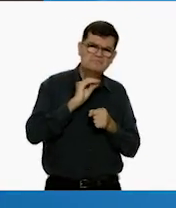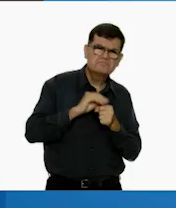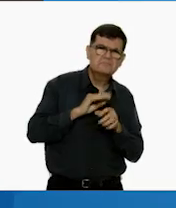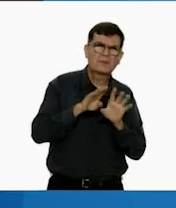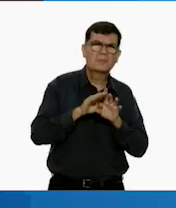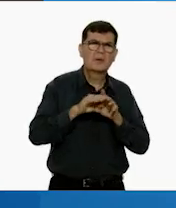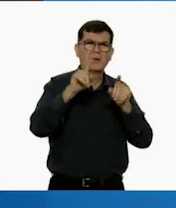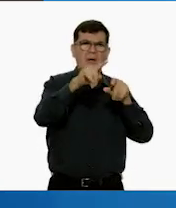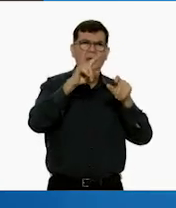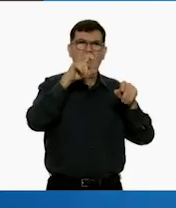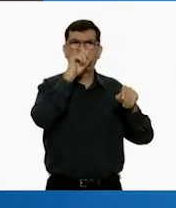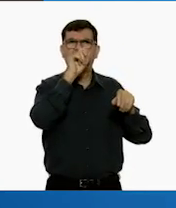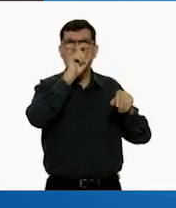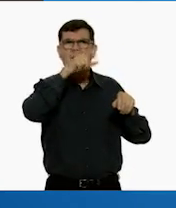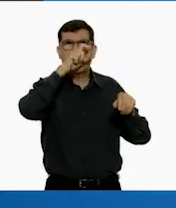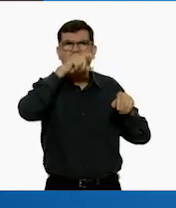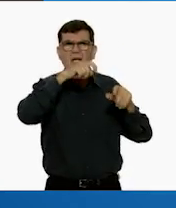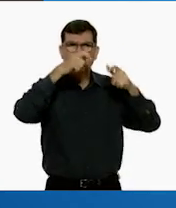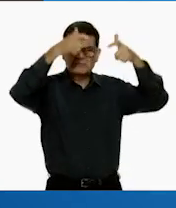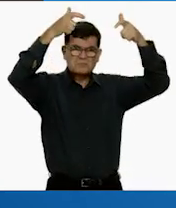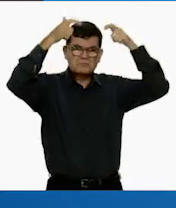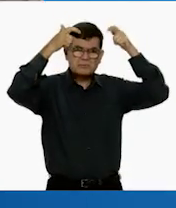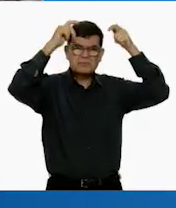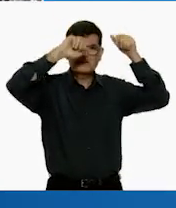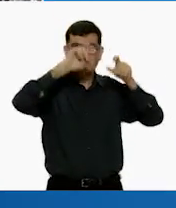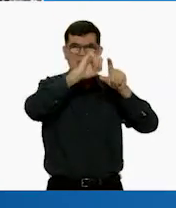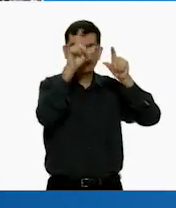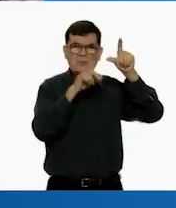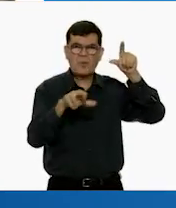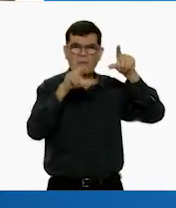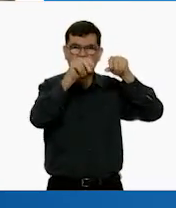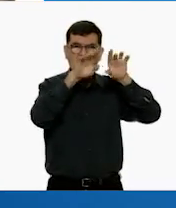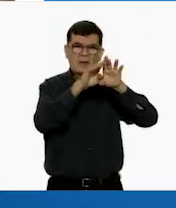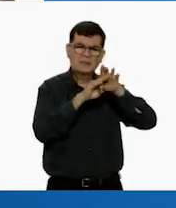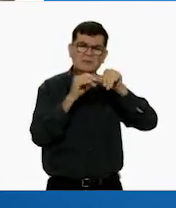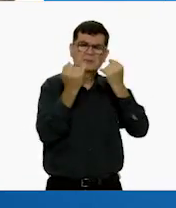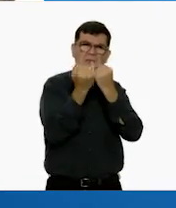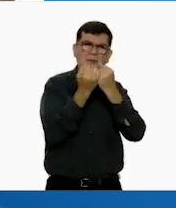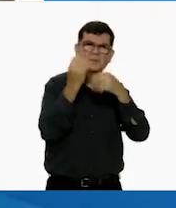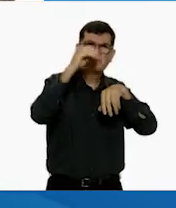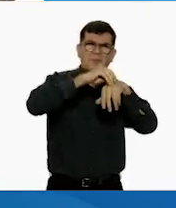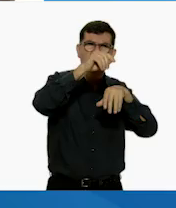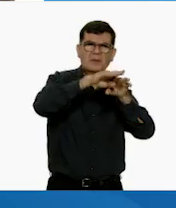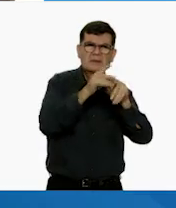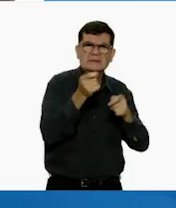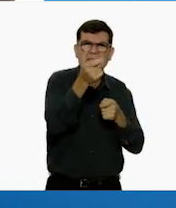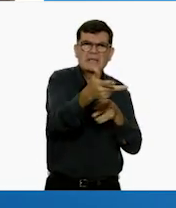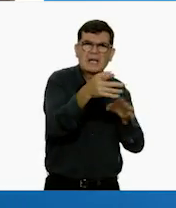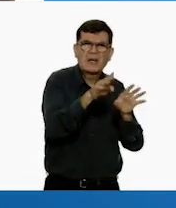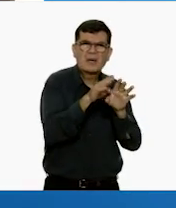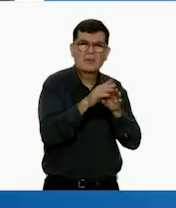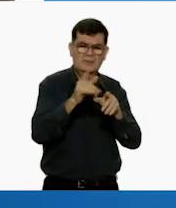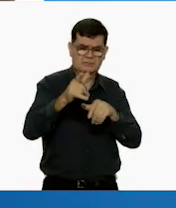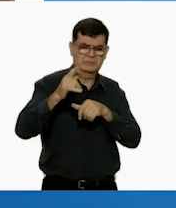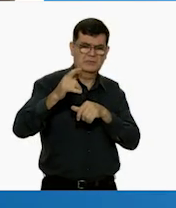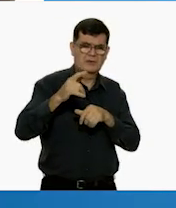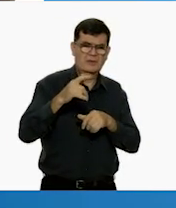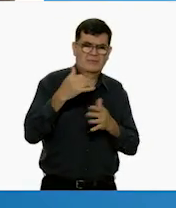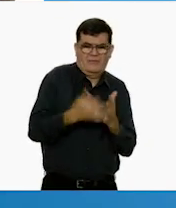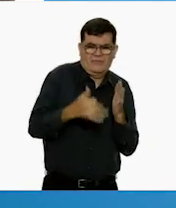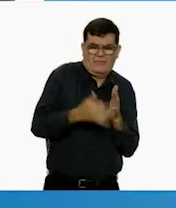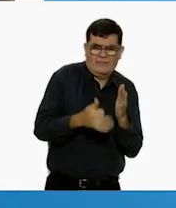águila coronada por el gorro frigio republicano. Entonces representa también, digamos, simboliza esta austeridad